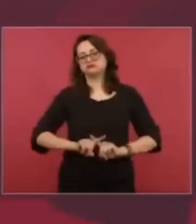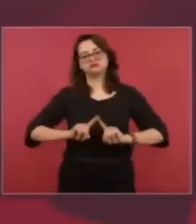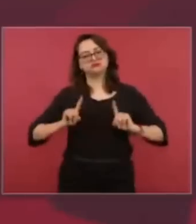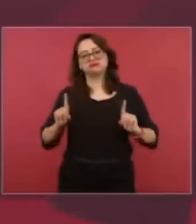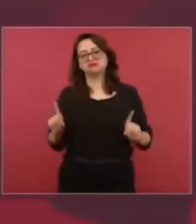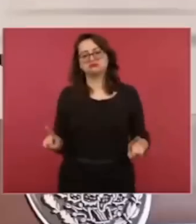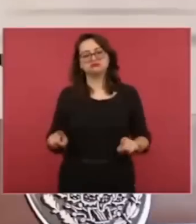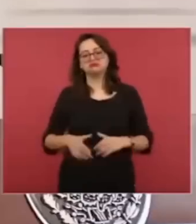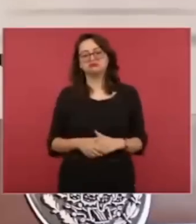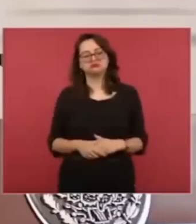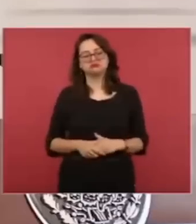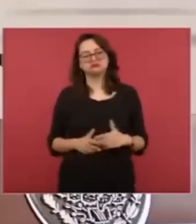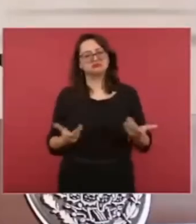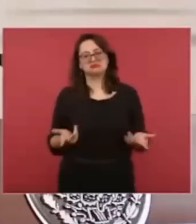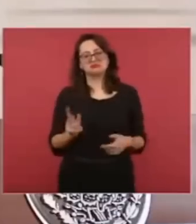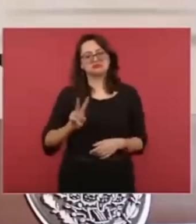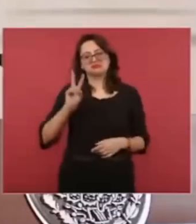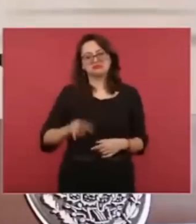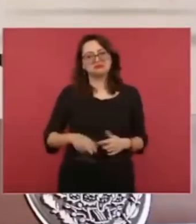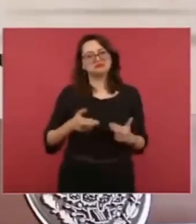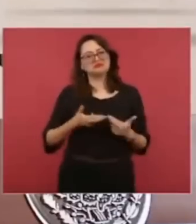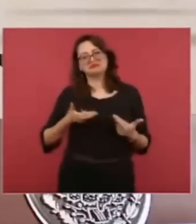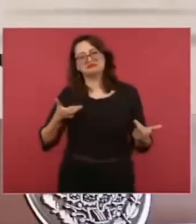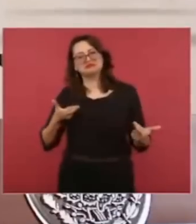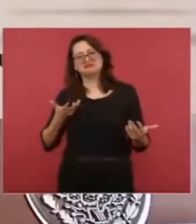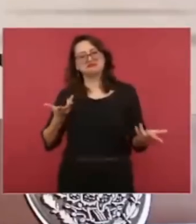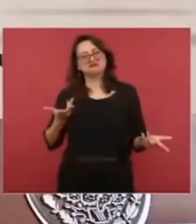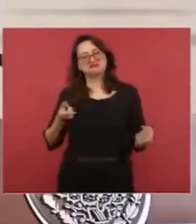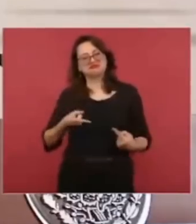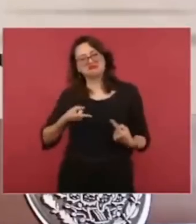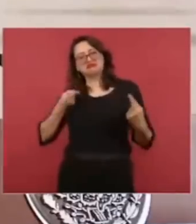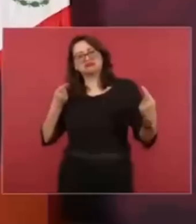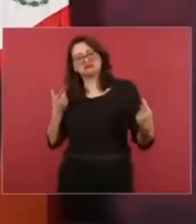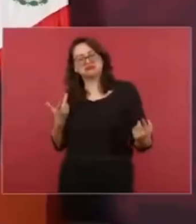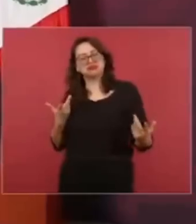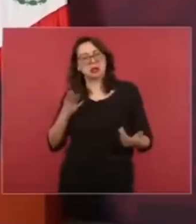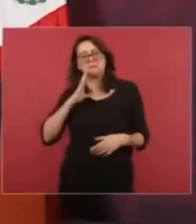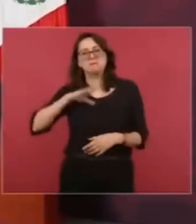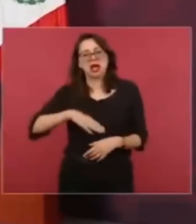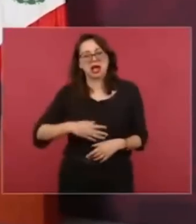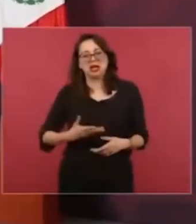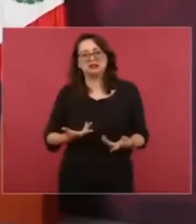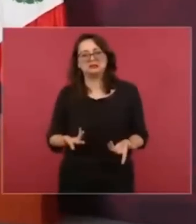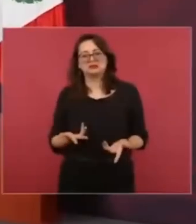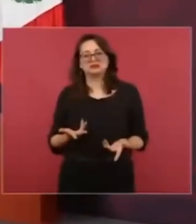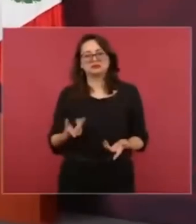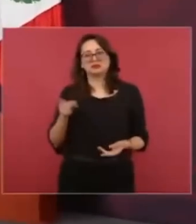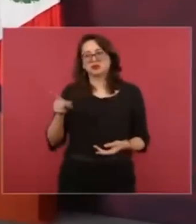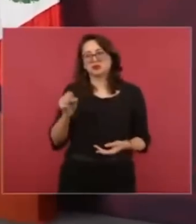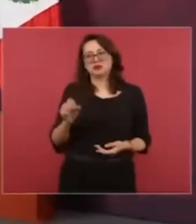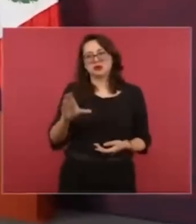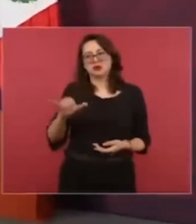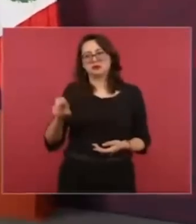No tenemos buenas relaciones, es público, es notorio, es de dominio público con el Poder Judicial,